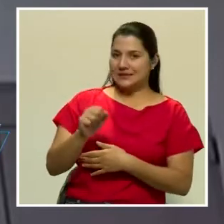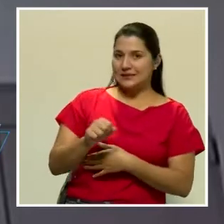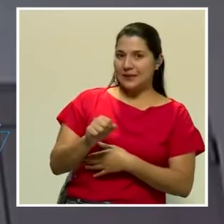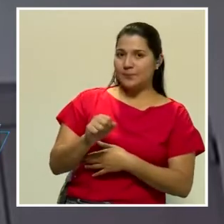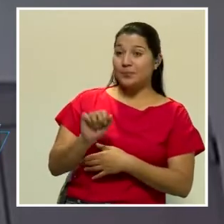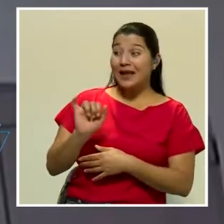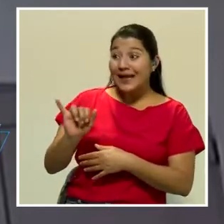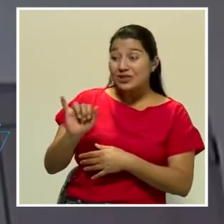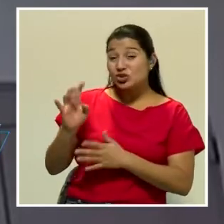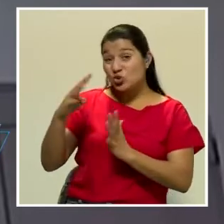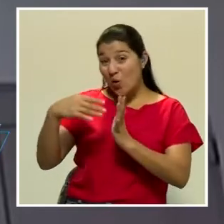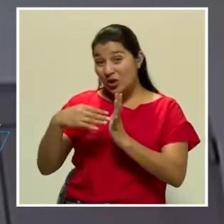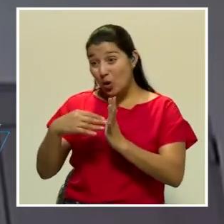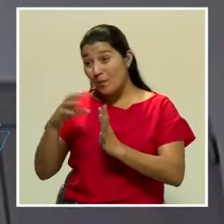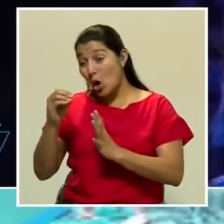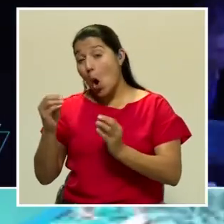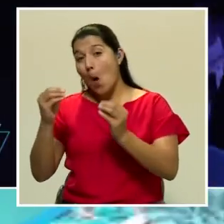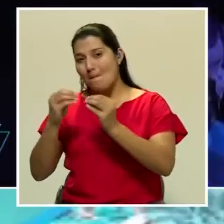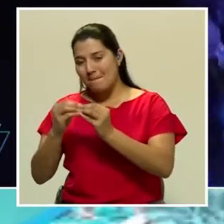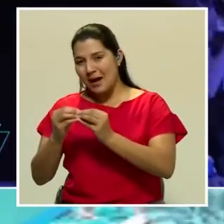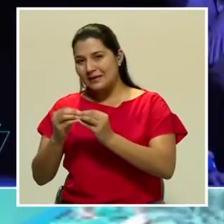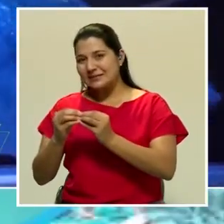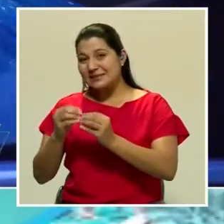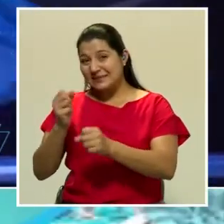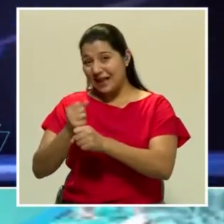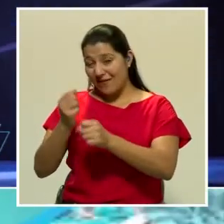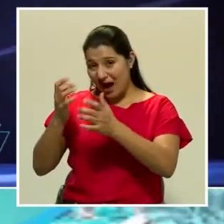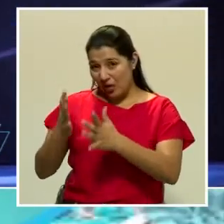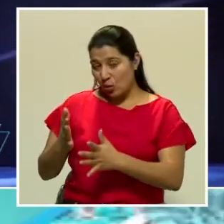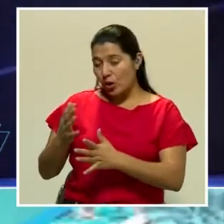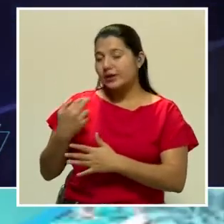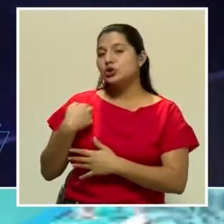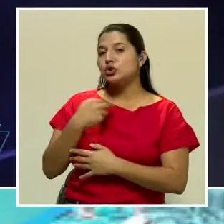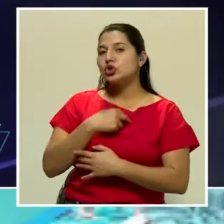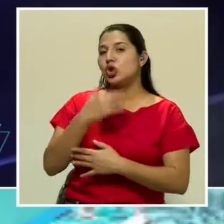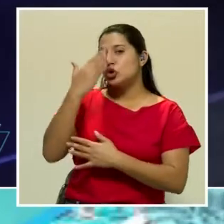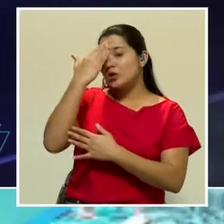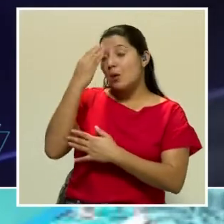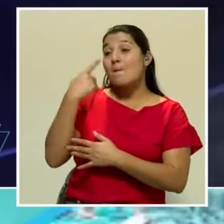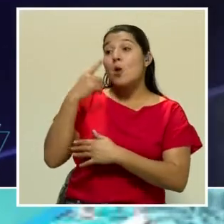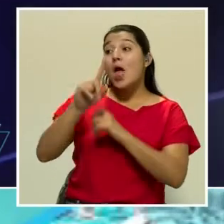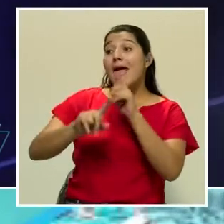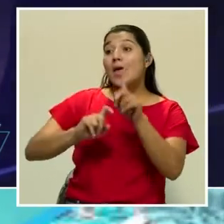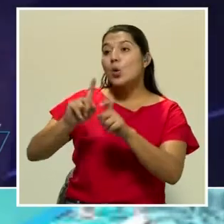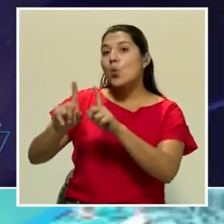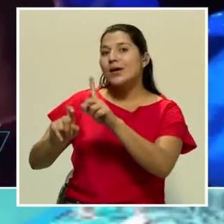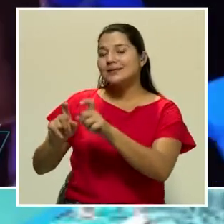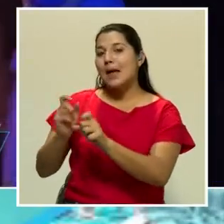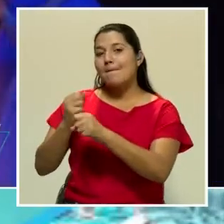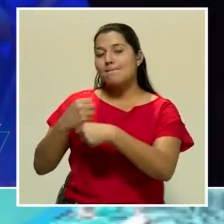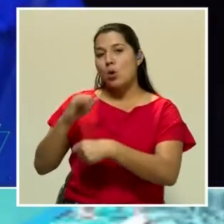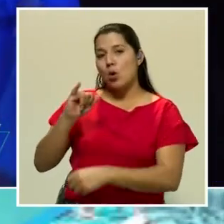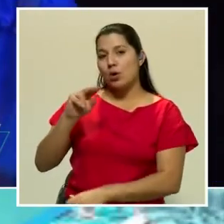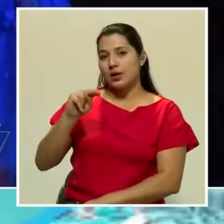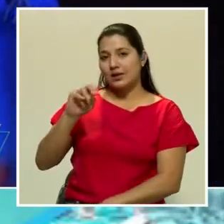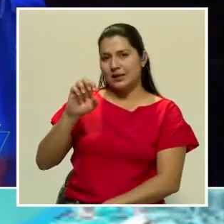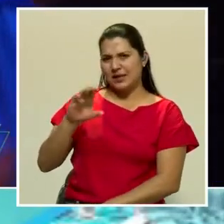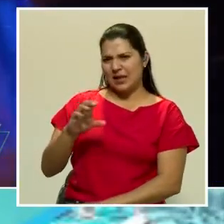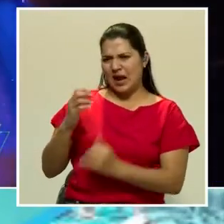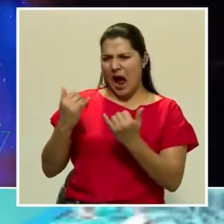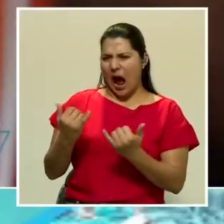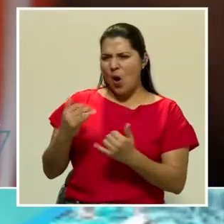la encuesta de empleo, de la encuesta de hogares y que sabíamos que de nuestra población de trabajadores de la cultura, que son aproximadamente